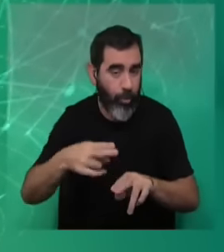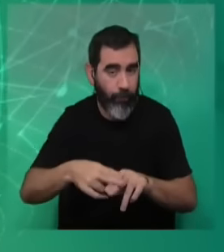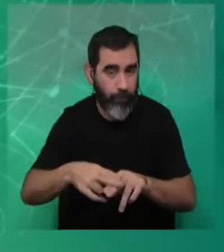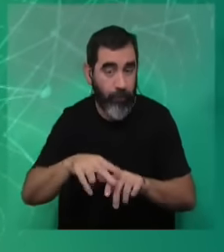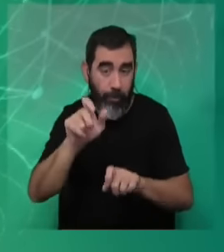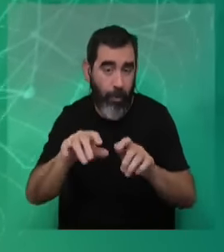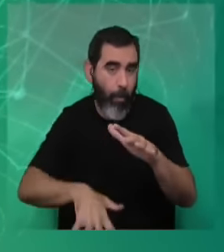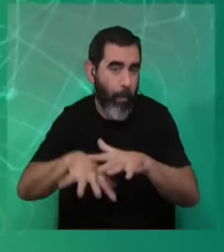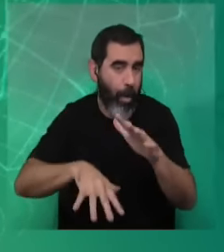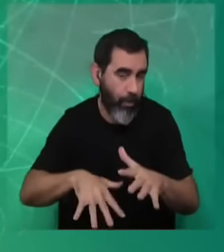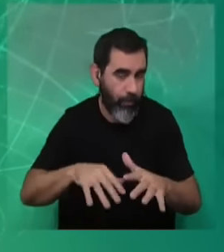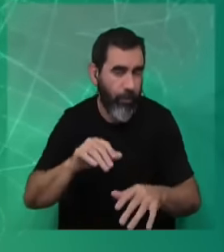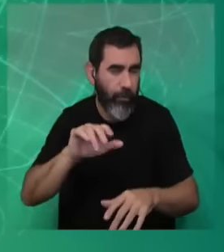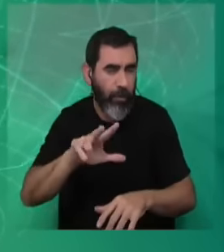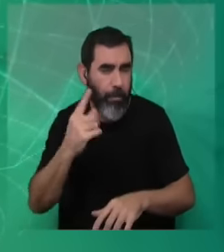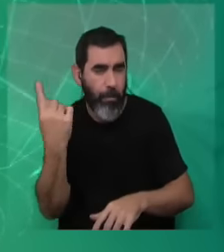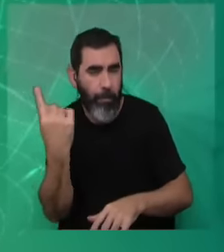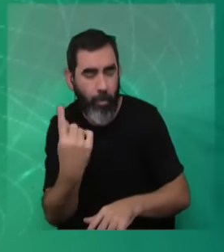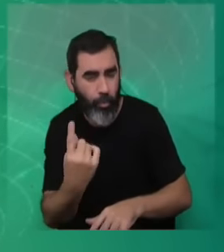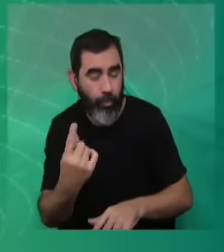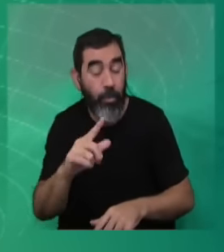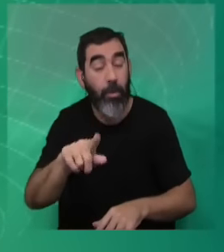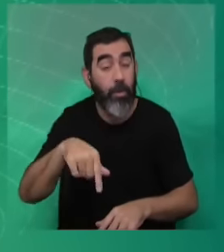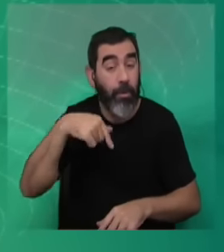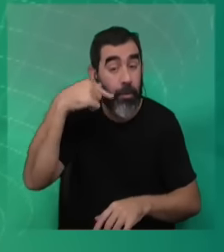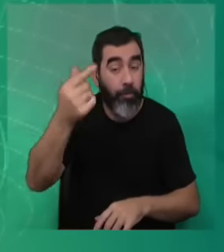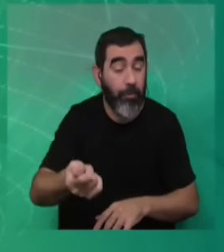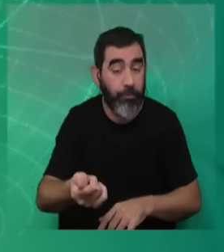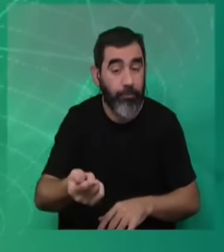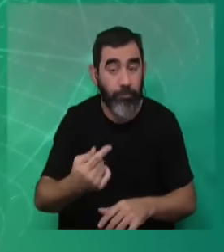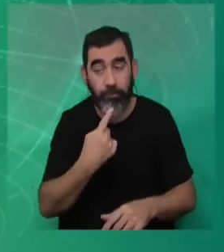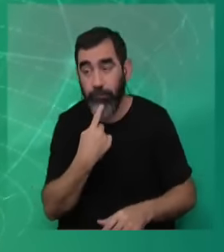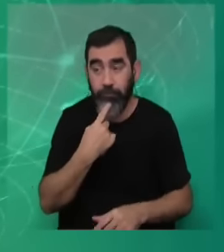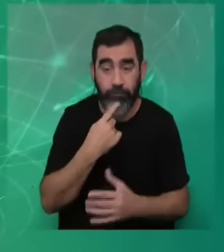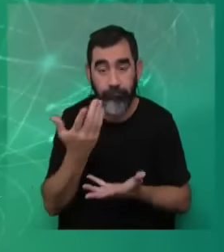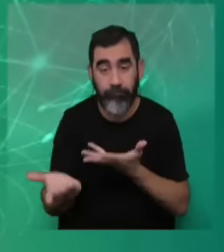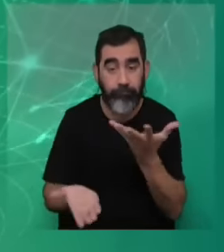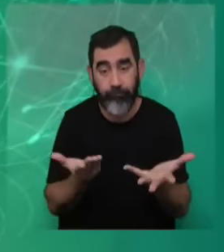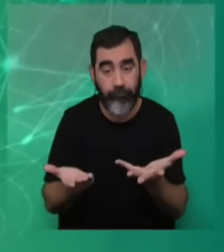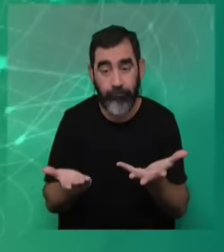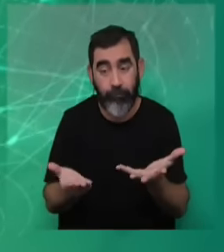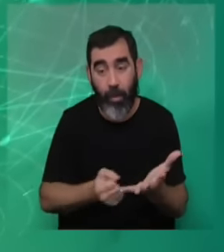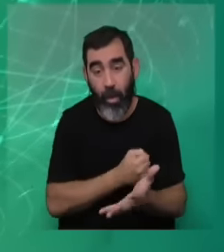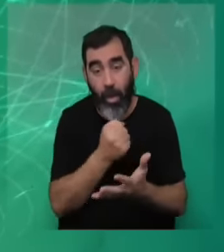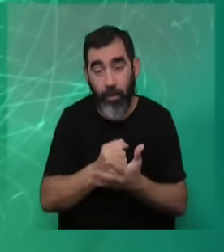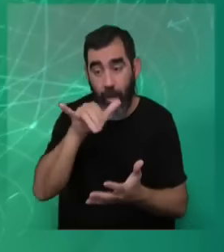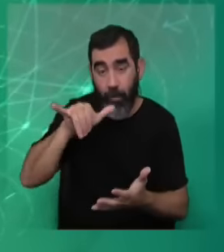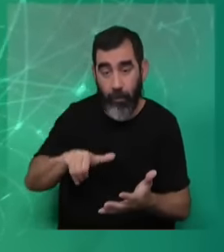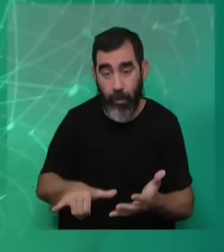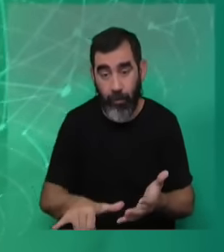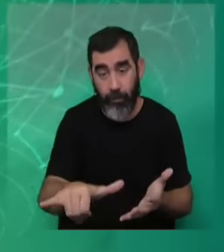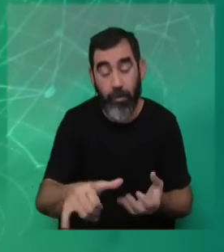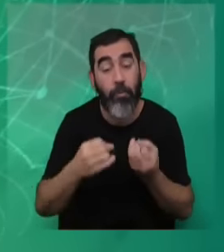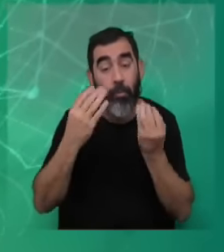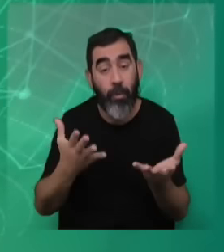pasó fueron dos o tres minutos y después la incertidumbre de lo hasta que te rices porque